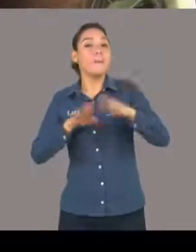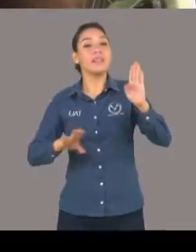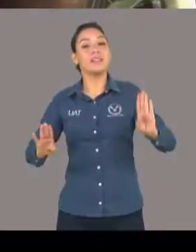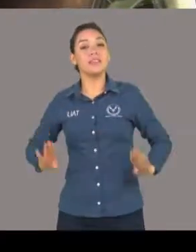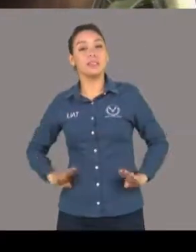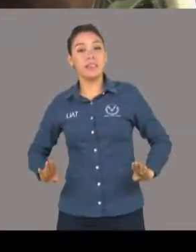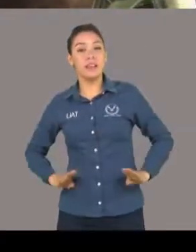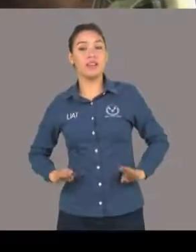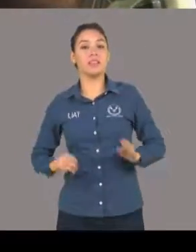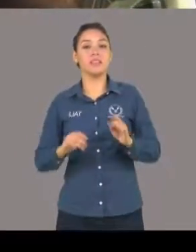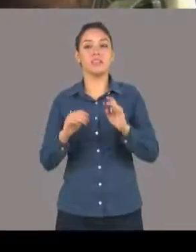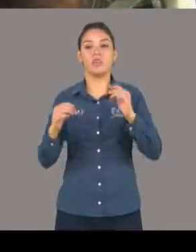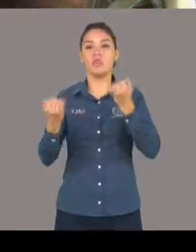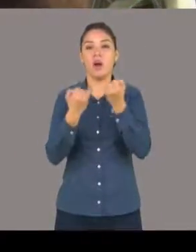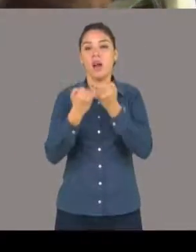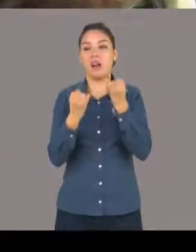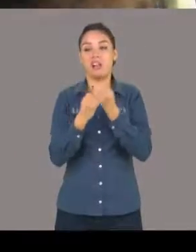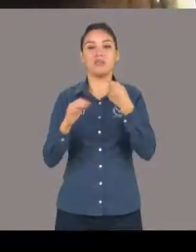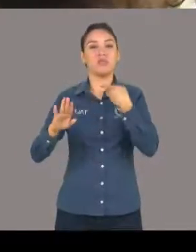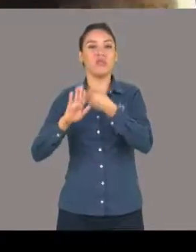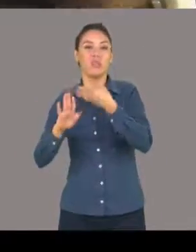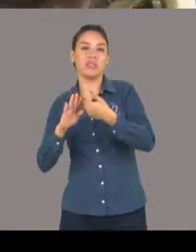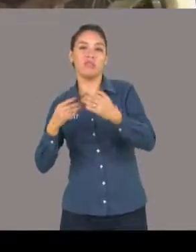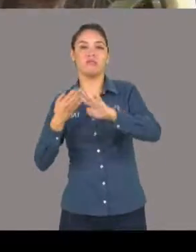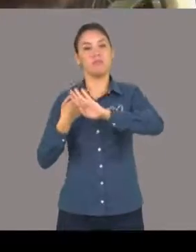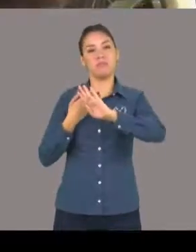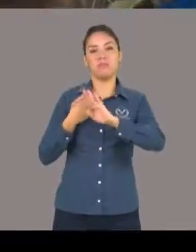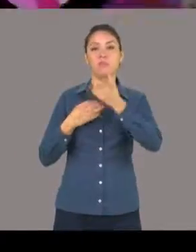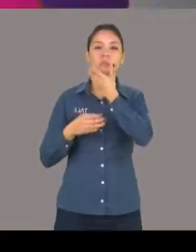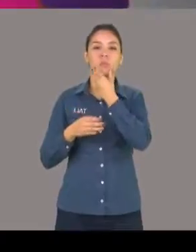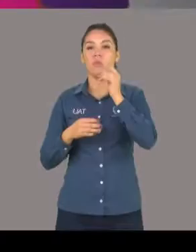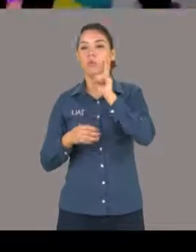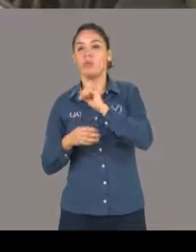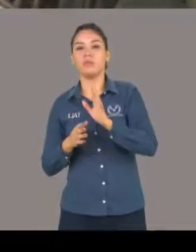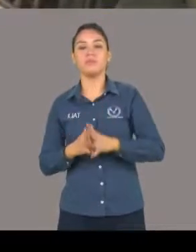conductas que deberían de seguir por ser igual hombre o por ser mujer.